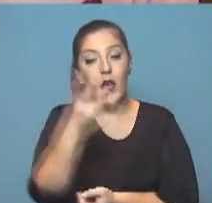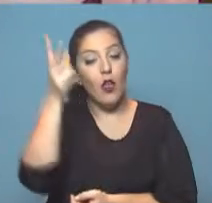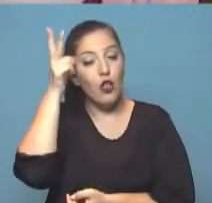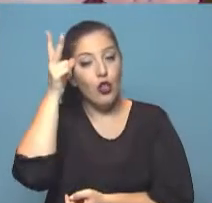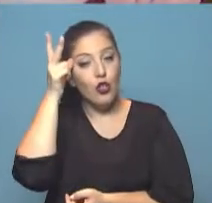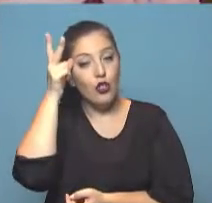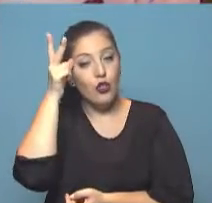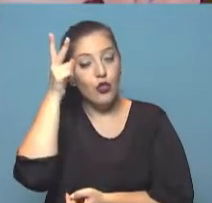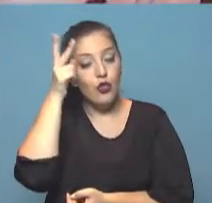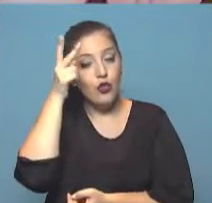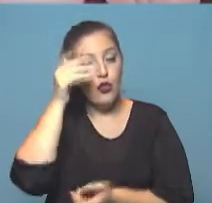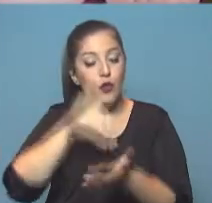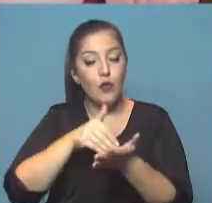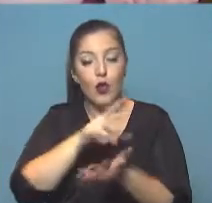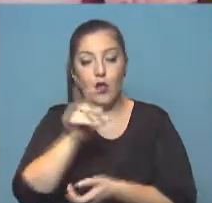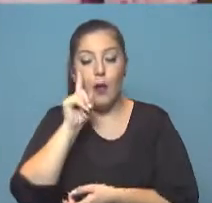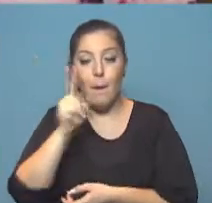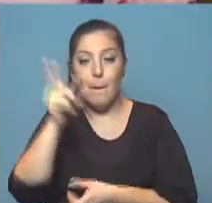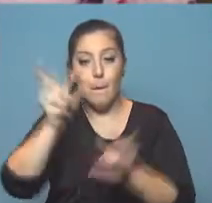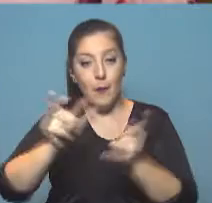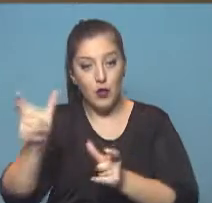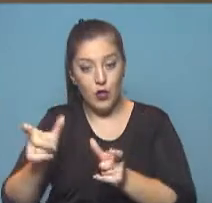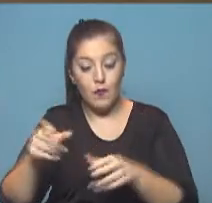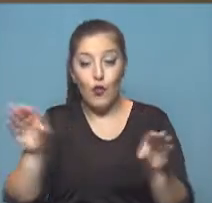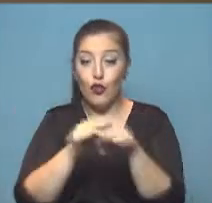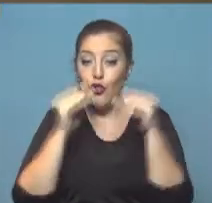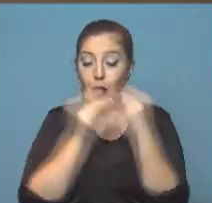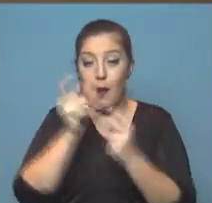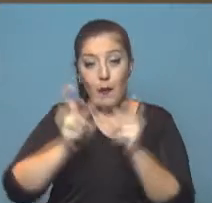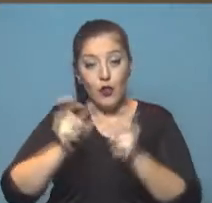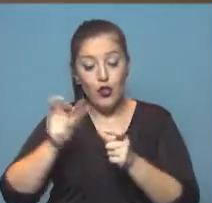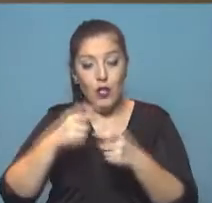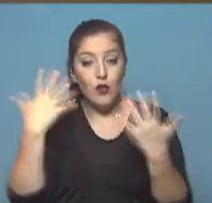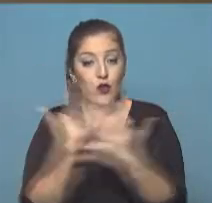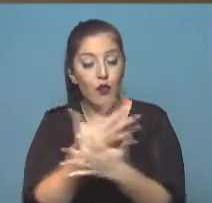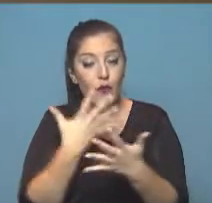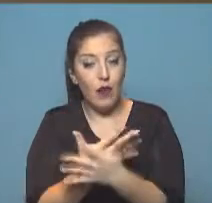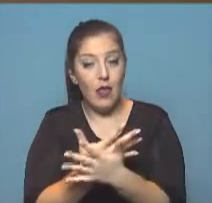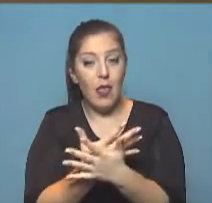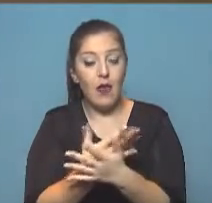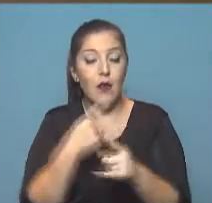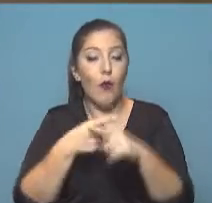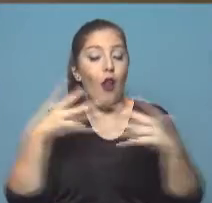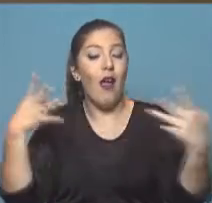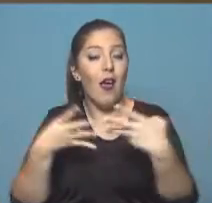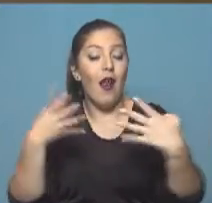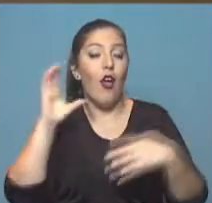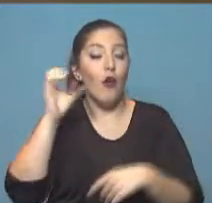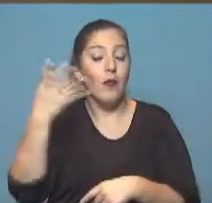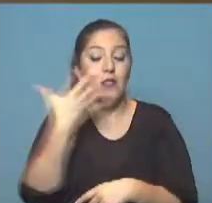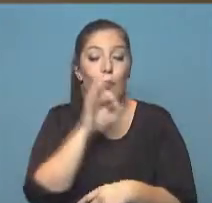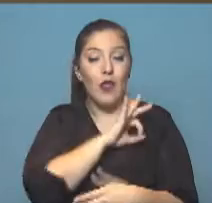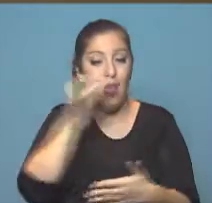48,5 millones de personas. El total de las víctimas del conflicto armado colombiano durante 5 décadas, en términos